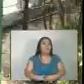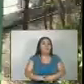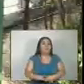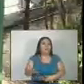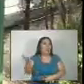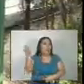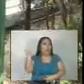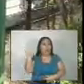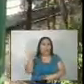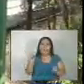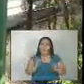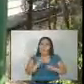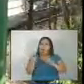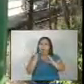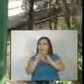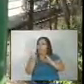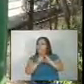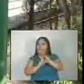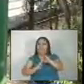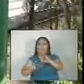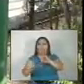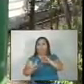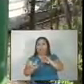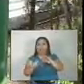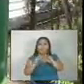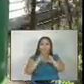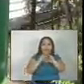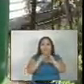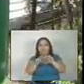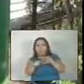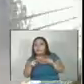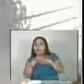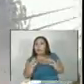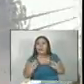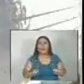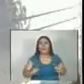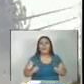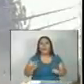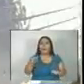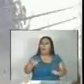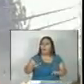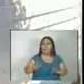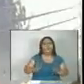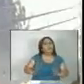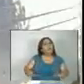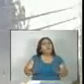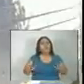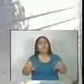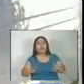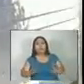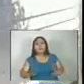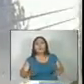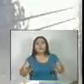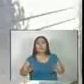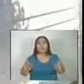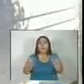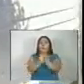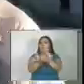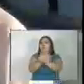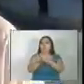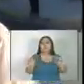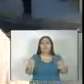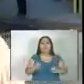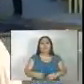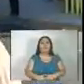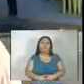Antes no podía salir uno de la puerta, aquí no podía salir, y ahora tranquilo, no hay problema, nada.